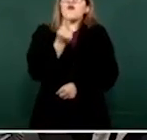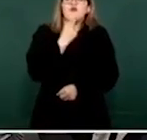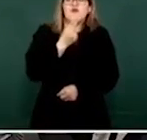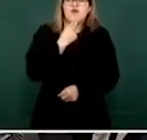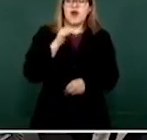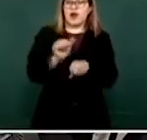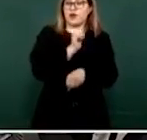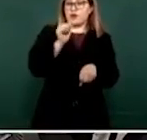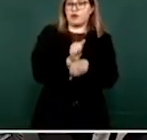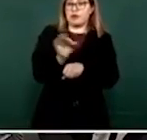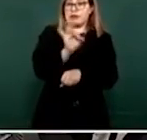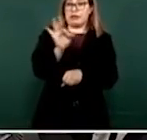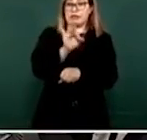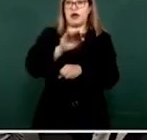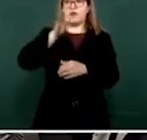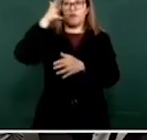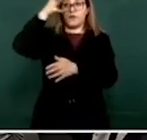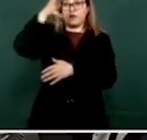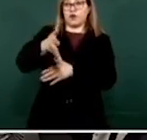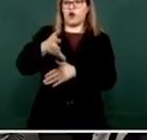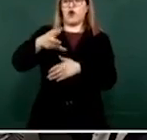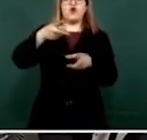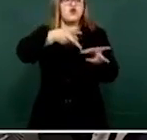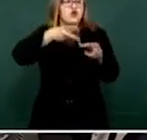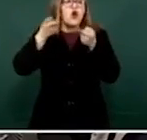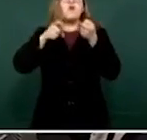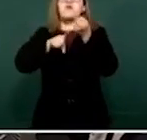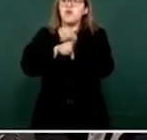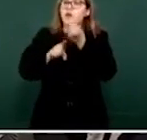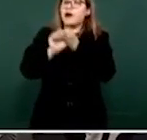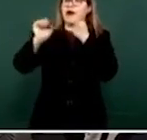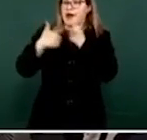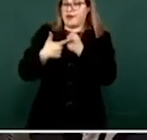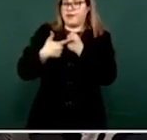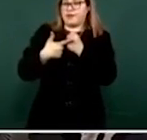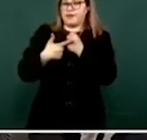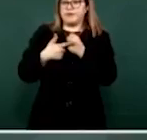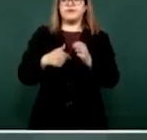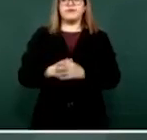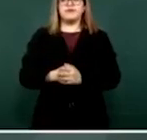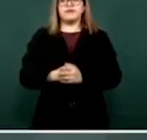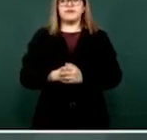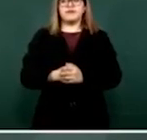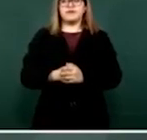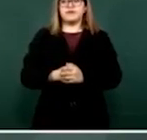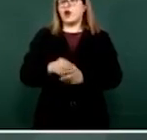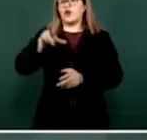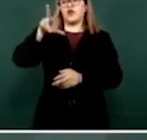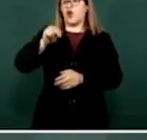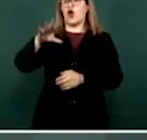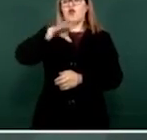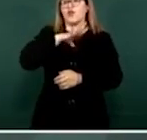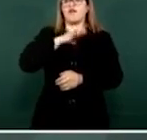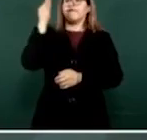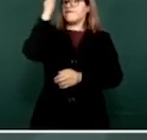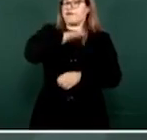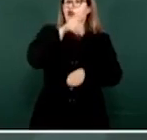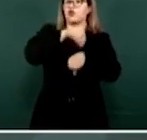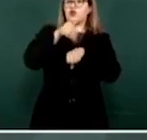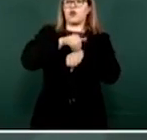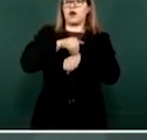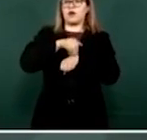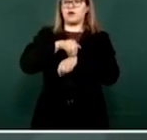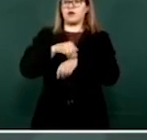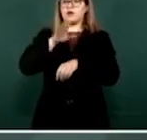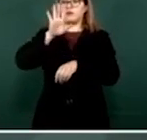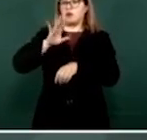cometer ilícitos. Entonces, no hay maquillaje en las cifras. Señor, una